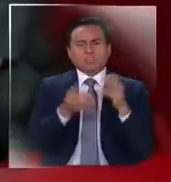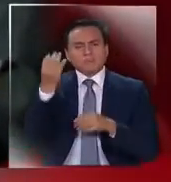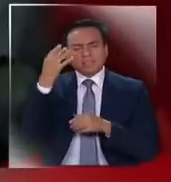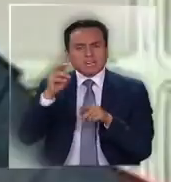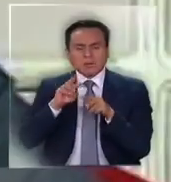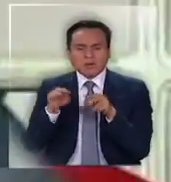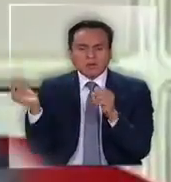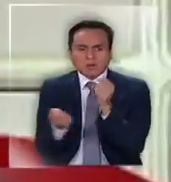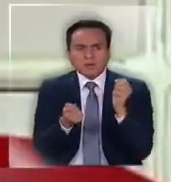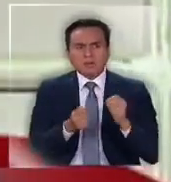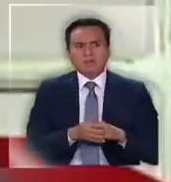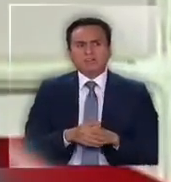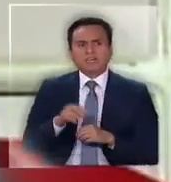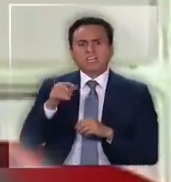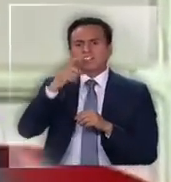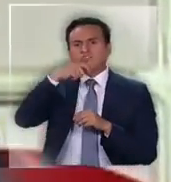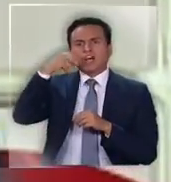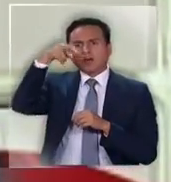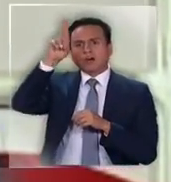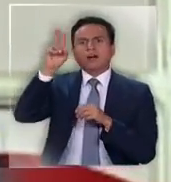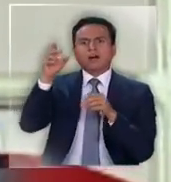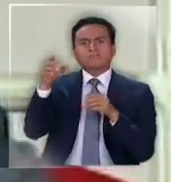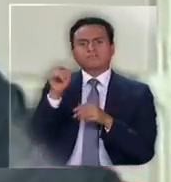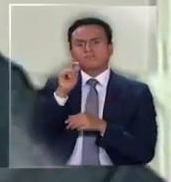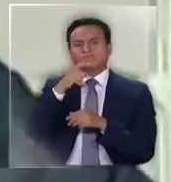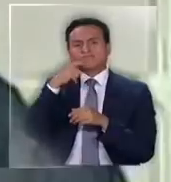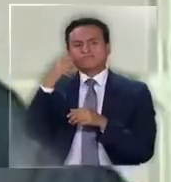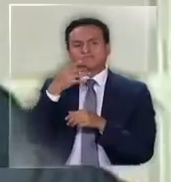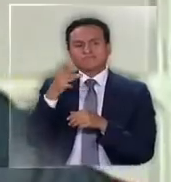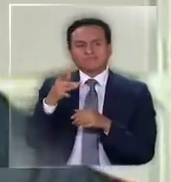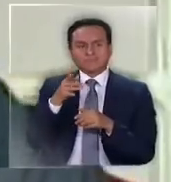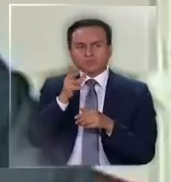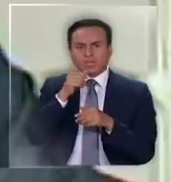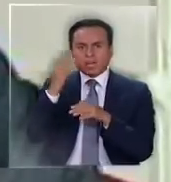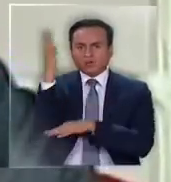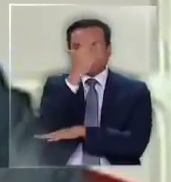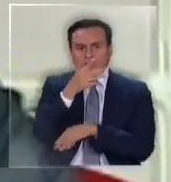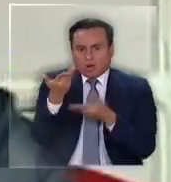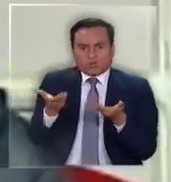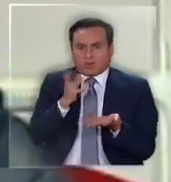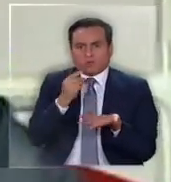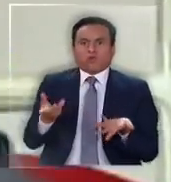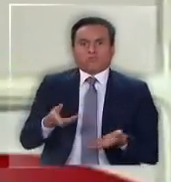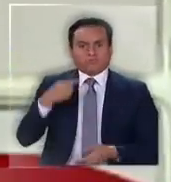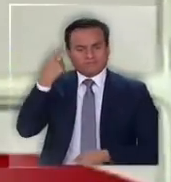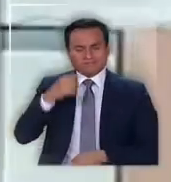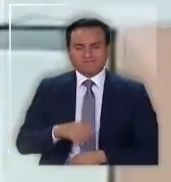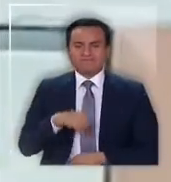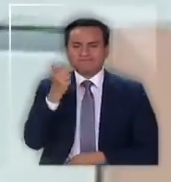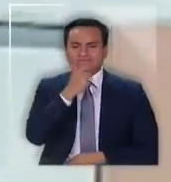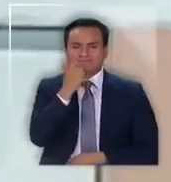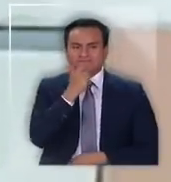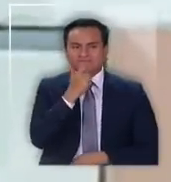árboles tan rápido? En el desierto de Atacama, po. Y vos, que soy tonto si no hay árboles. Ahora no hay, po, loco.